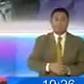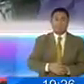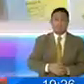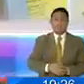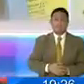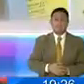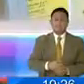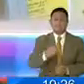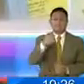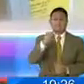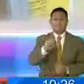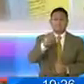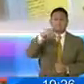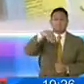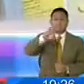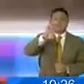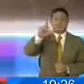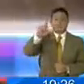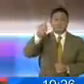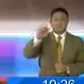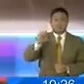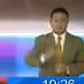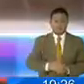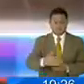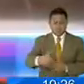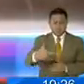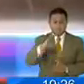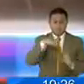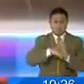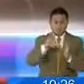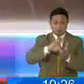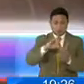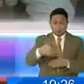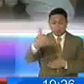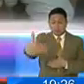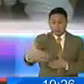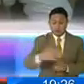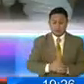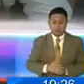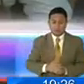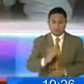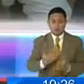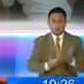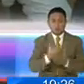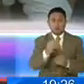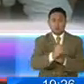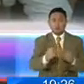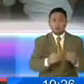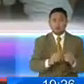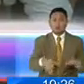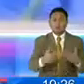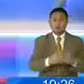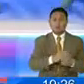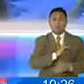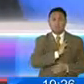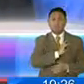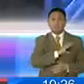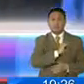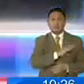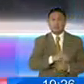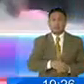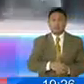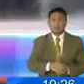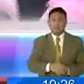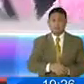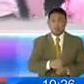de San Blas que está justamente al frente del Banco Central del Ecuador. Y nuestra nueva agencia que está en el sector de Calderón. Para quienes